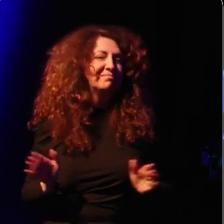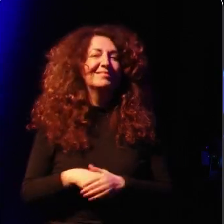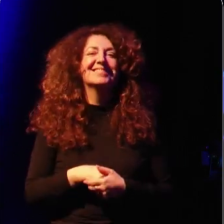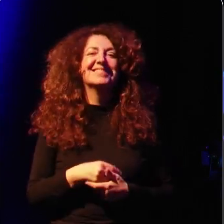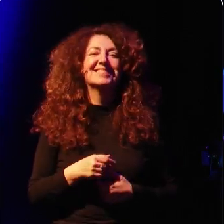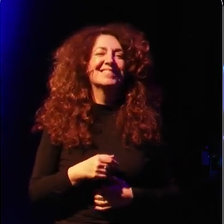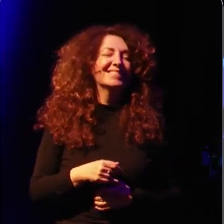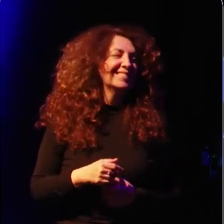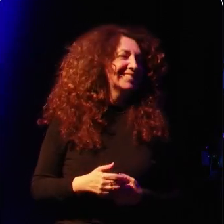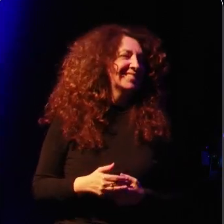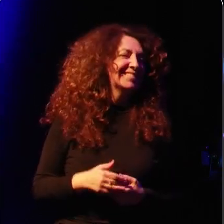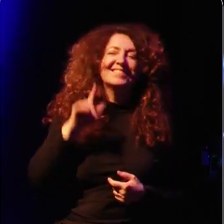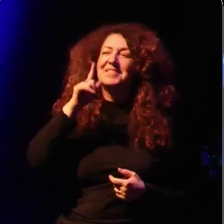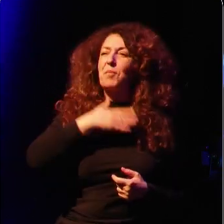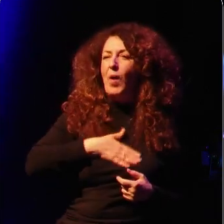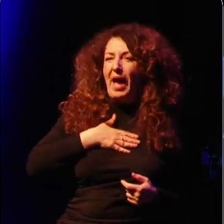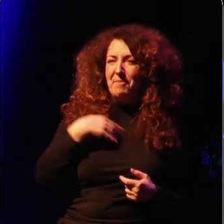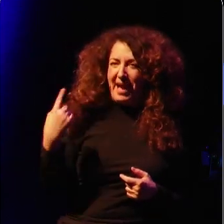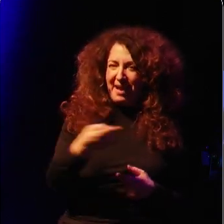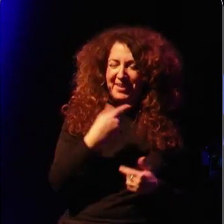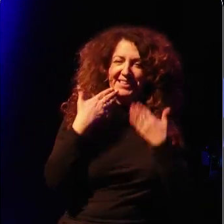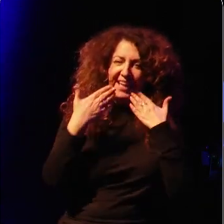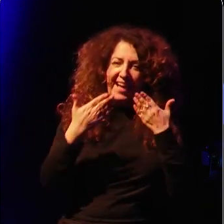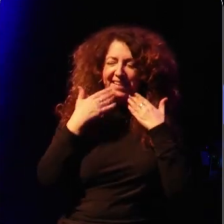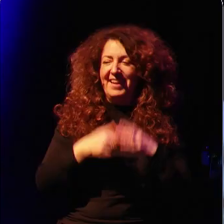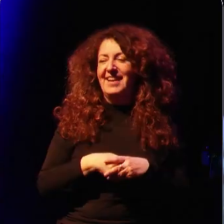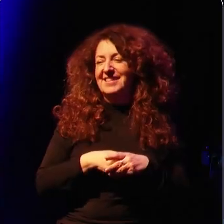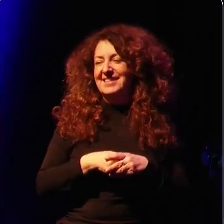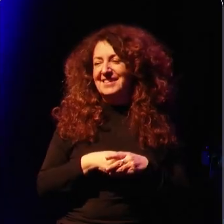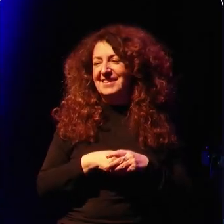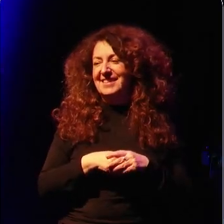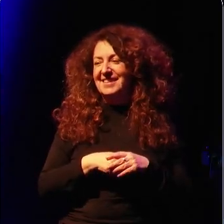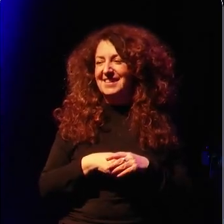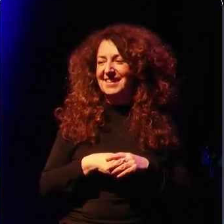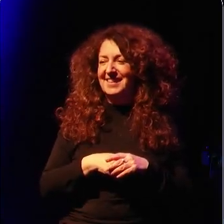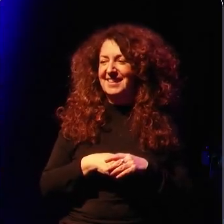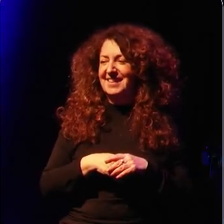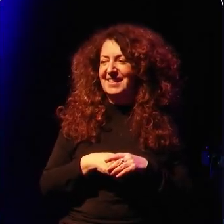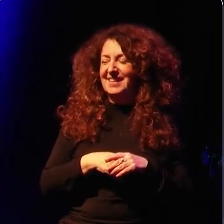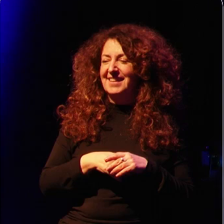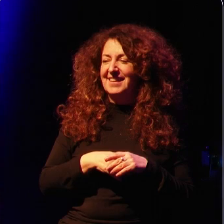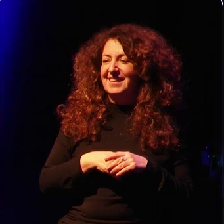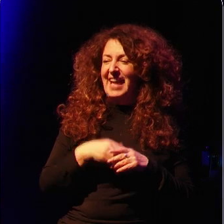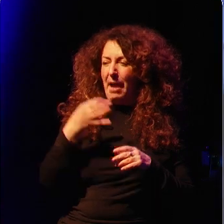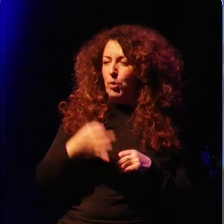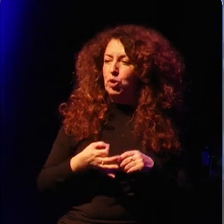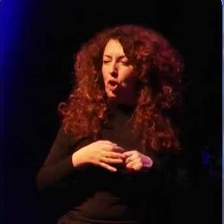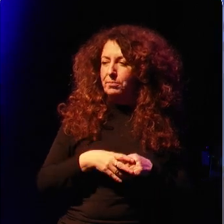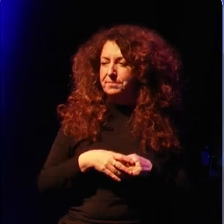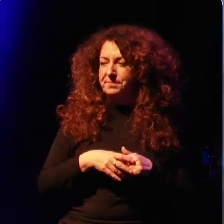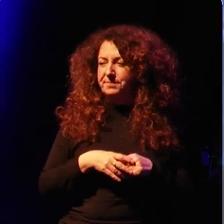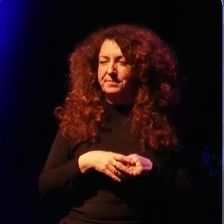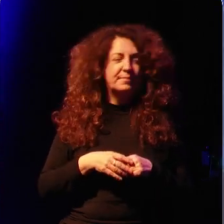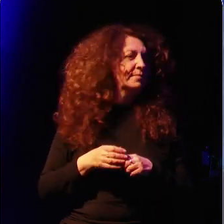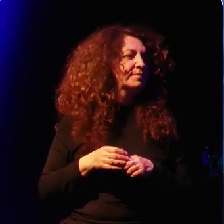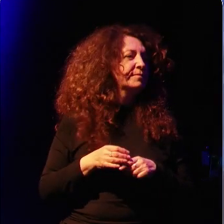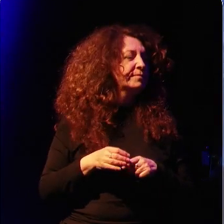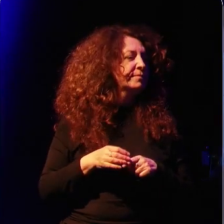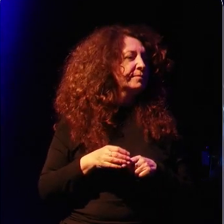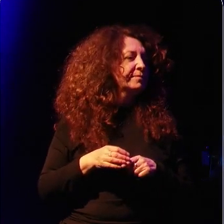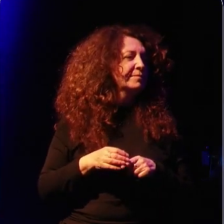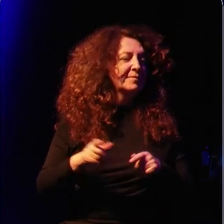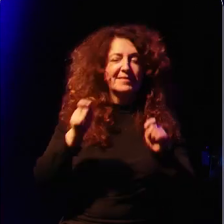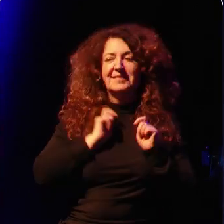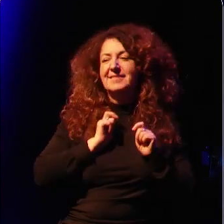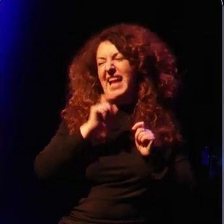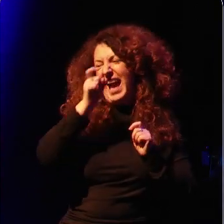Nada más. Oye, muy amables. Muchas gracias. Muchísimas gracias. Muchísimas gracias por todo lo que nos has enseñado. Te llevas algo analógico,